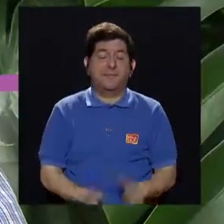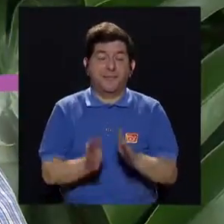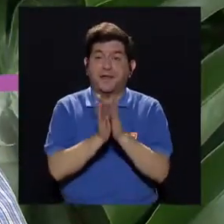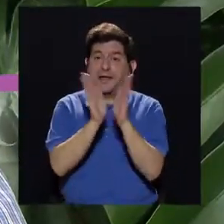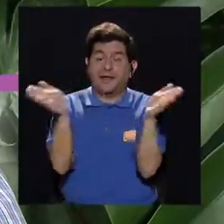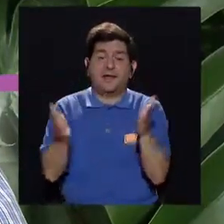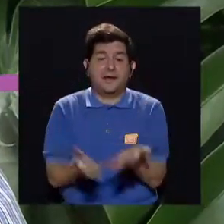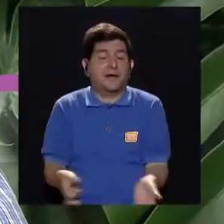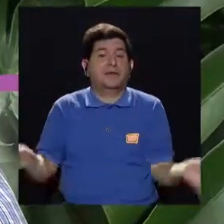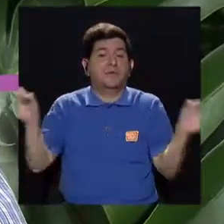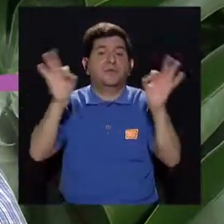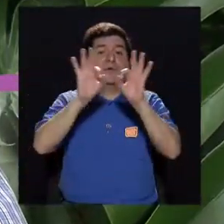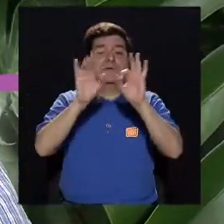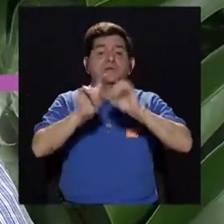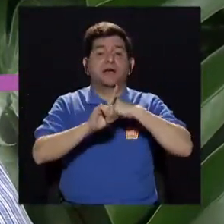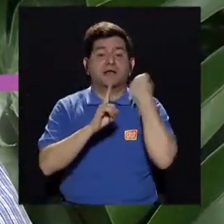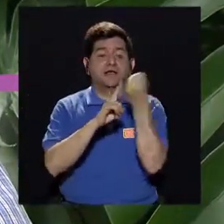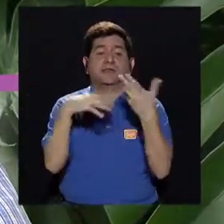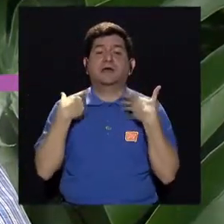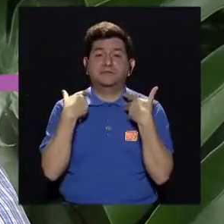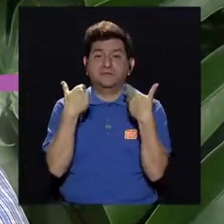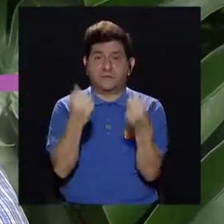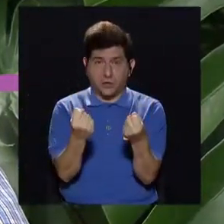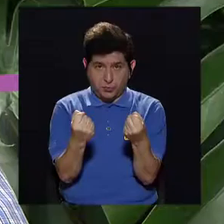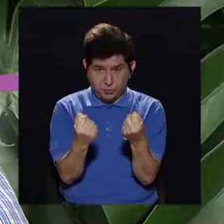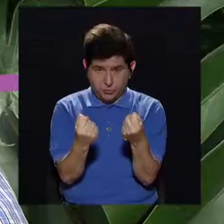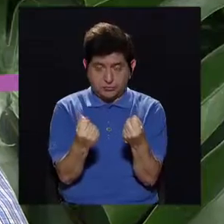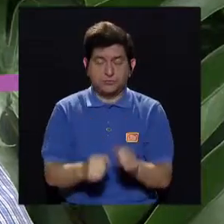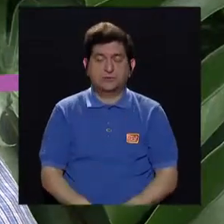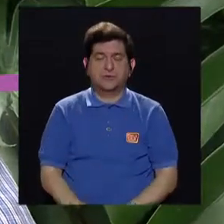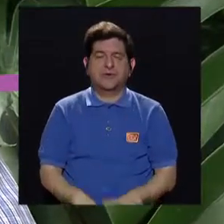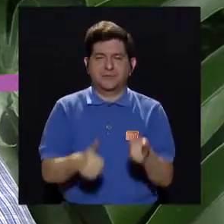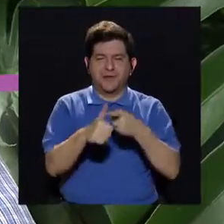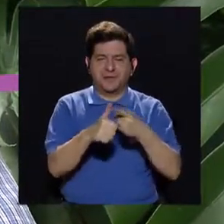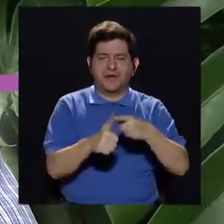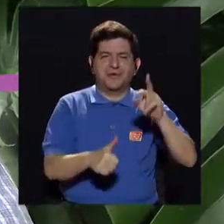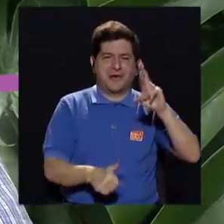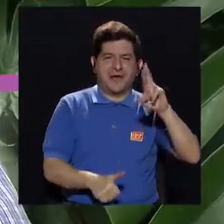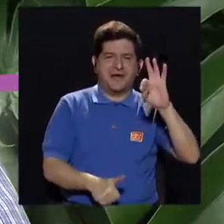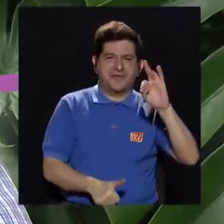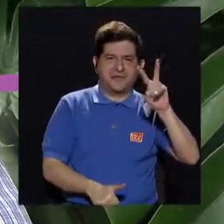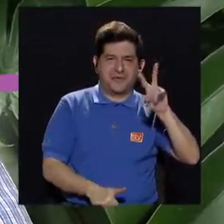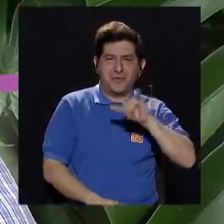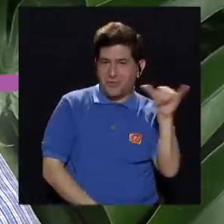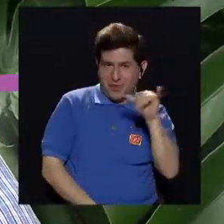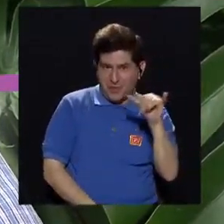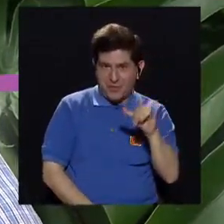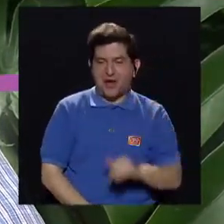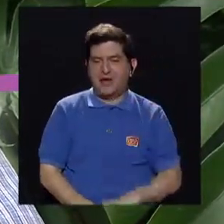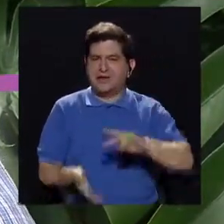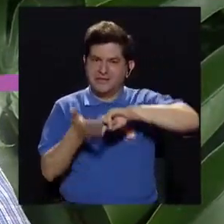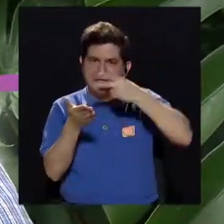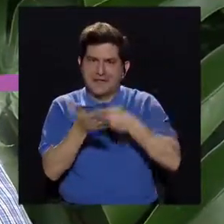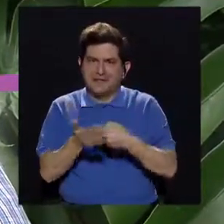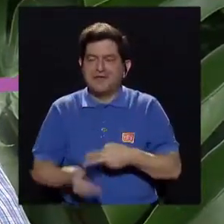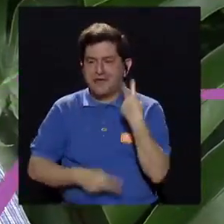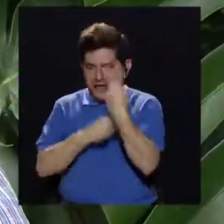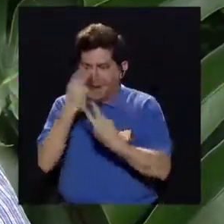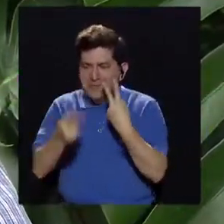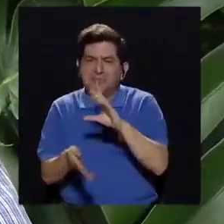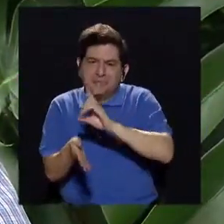Bueno, en términos generales creo que lo más importante es el estado de salud, ¿verdad? Uh-huh. Ir al retiro primero, o sea, visitar un médico,